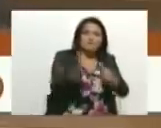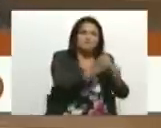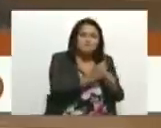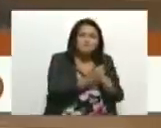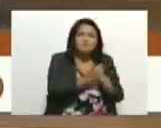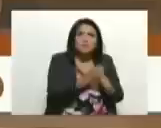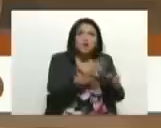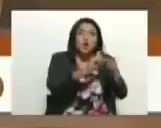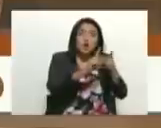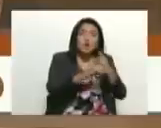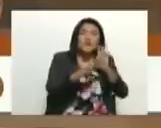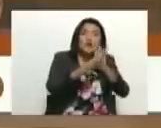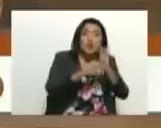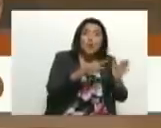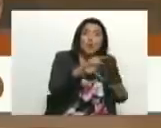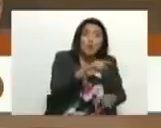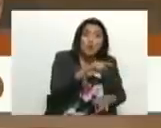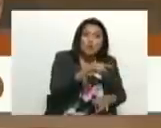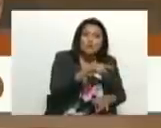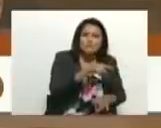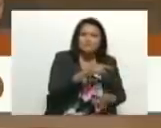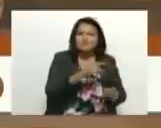Se han visto casos.